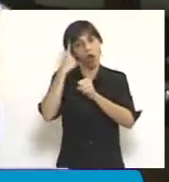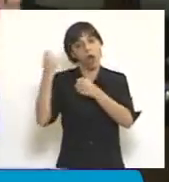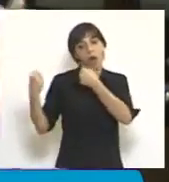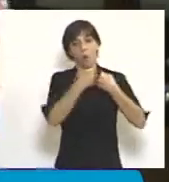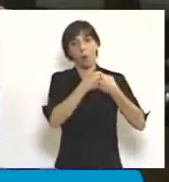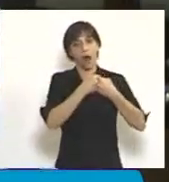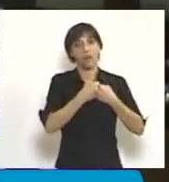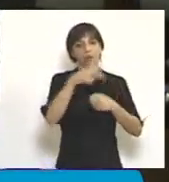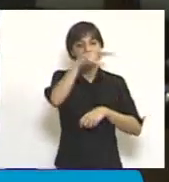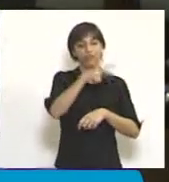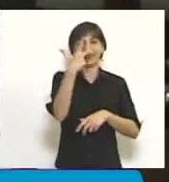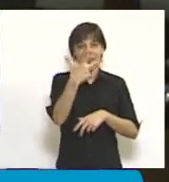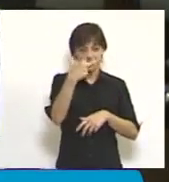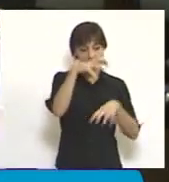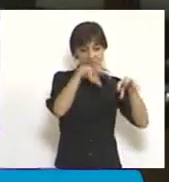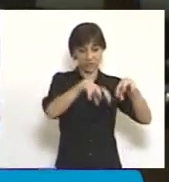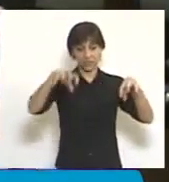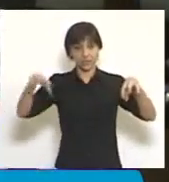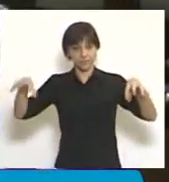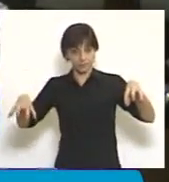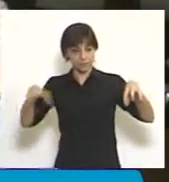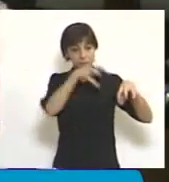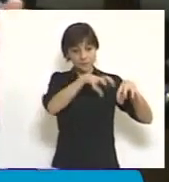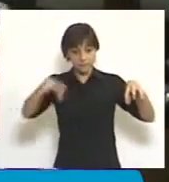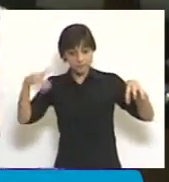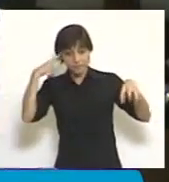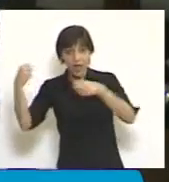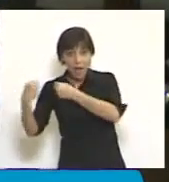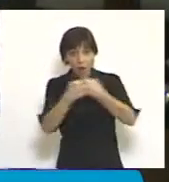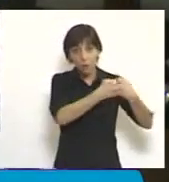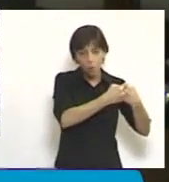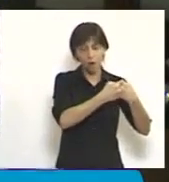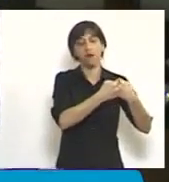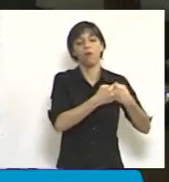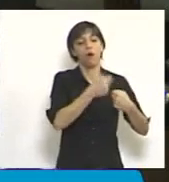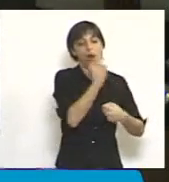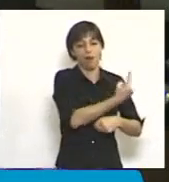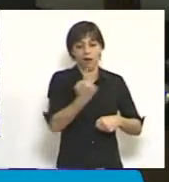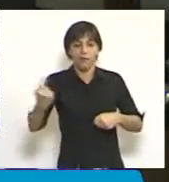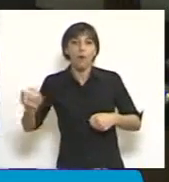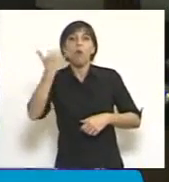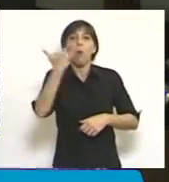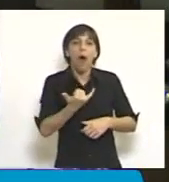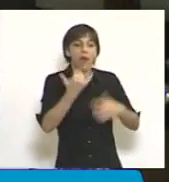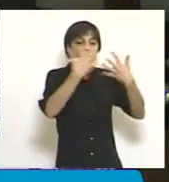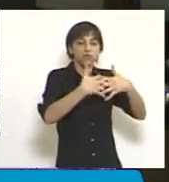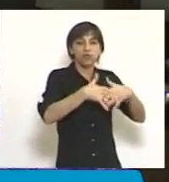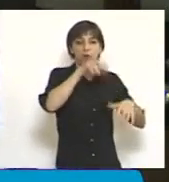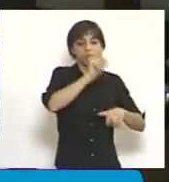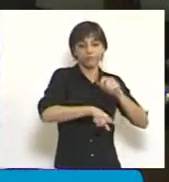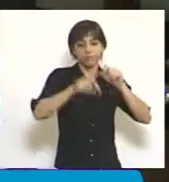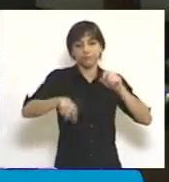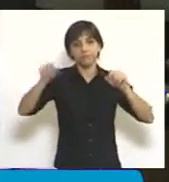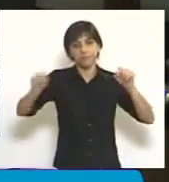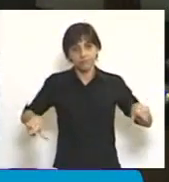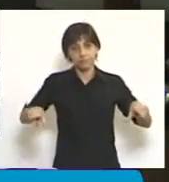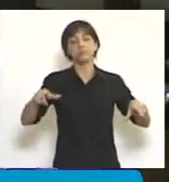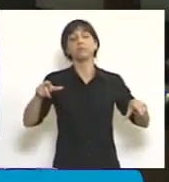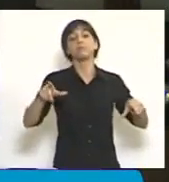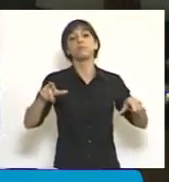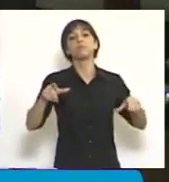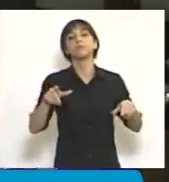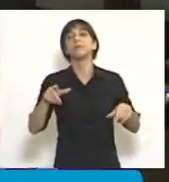claro entonces que una ley que pretenda reglamentar la designación de jueces subrogantes debe respetar la